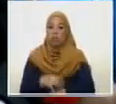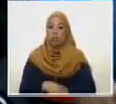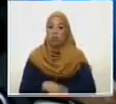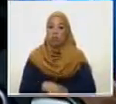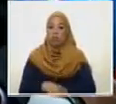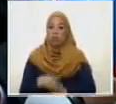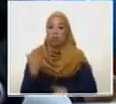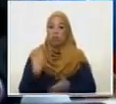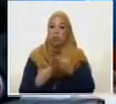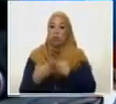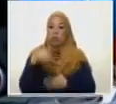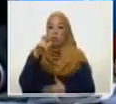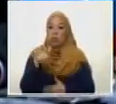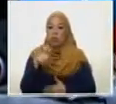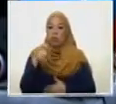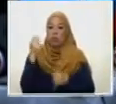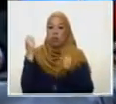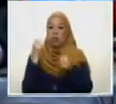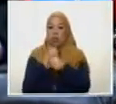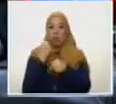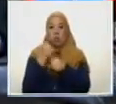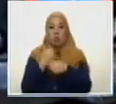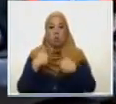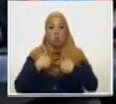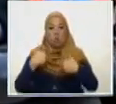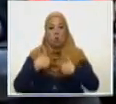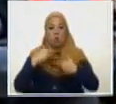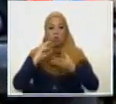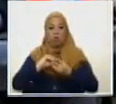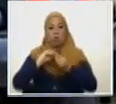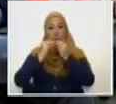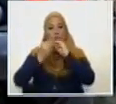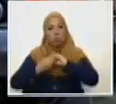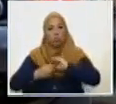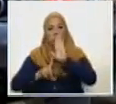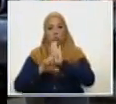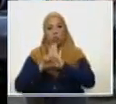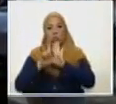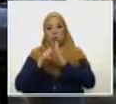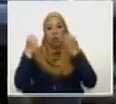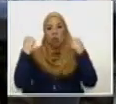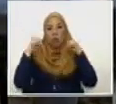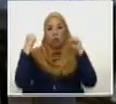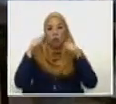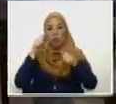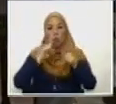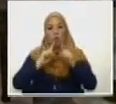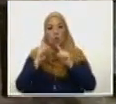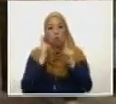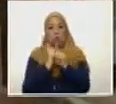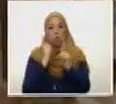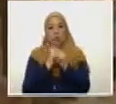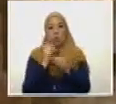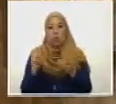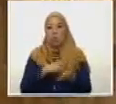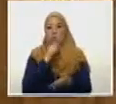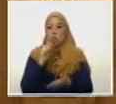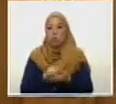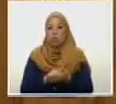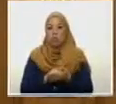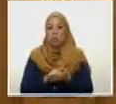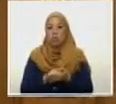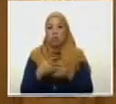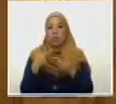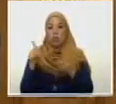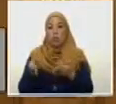sus capacidades y a la ejecución de los esfuerzos organizacionales para el cabal ejercicio de sus competencias exclusivas. En